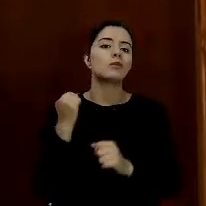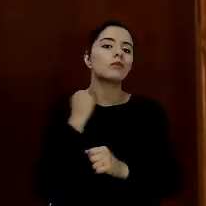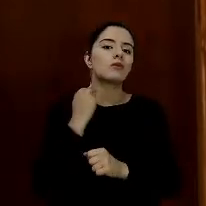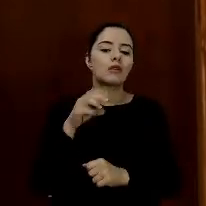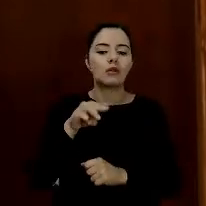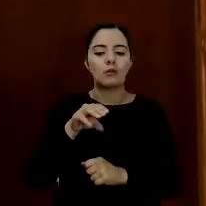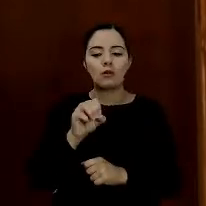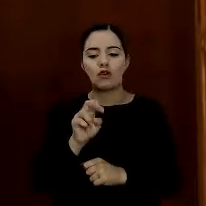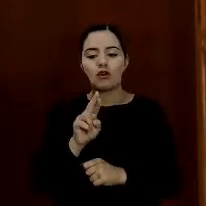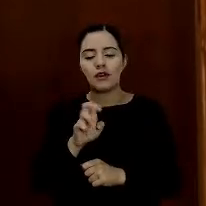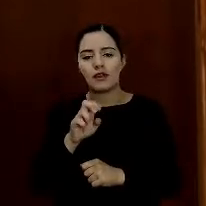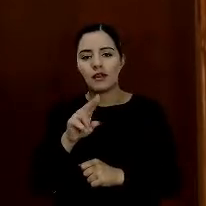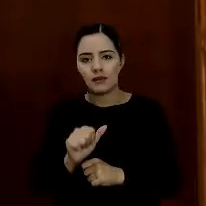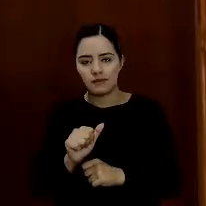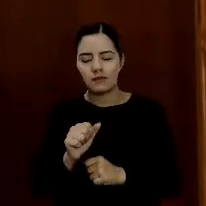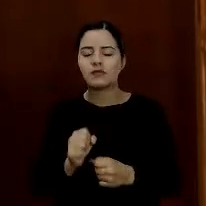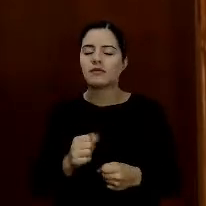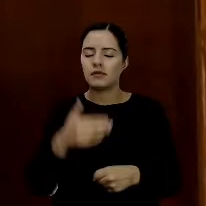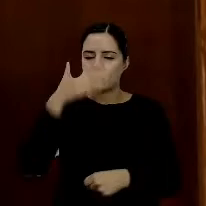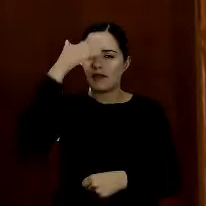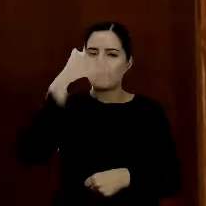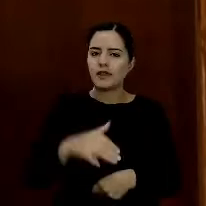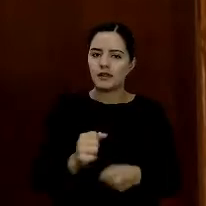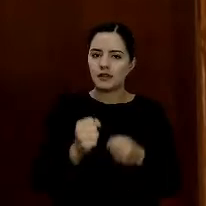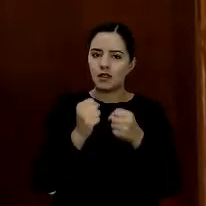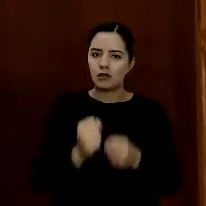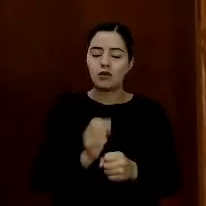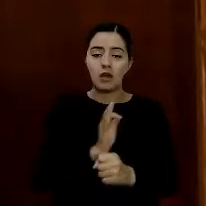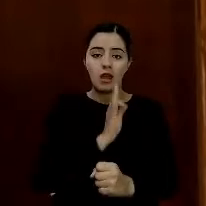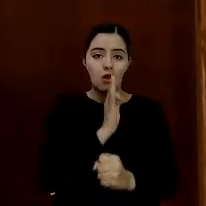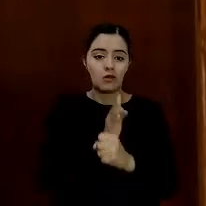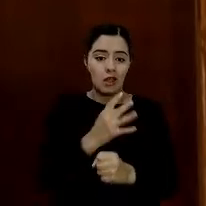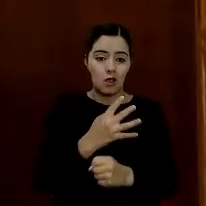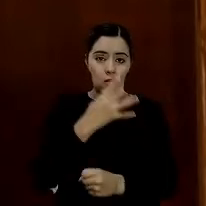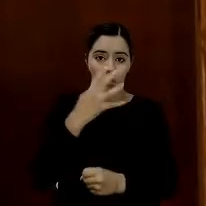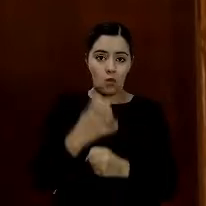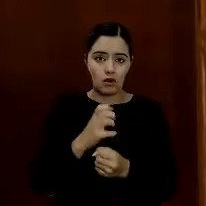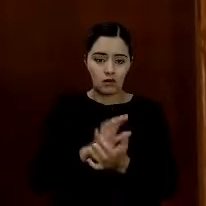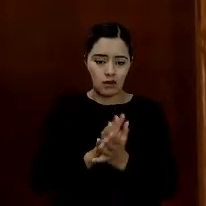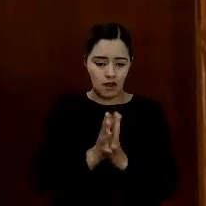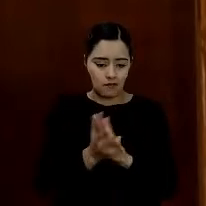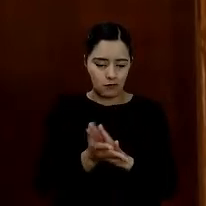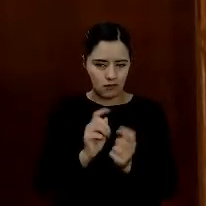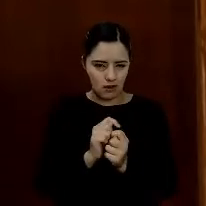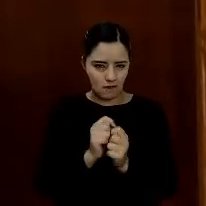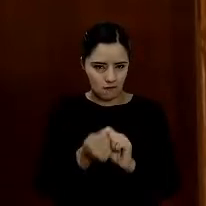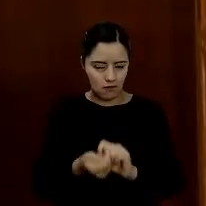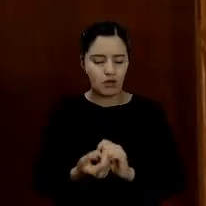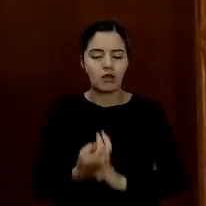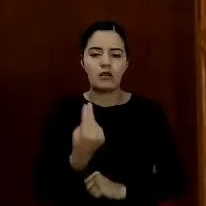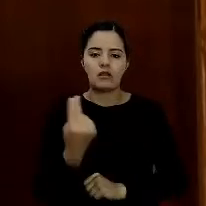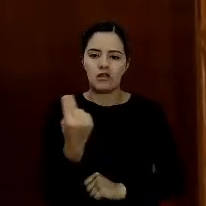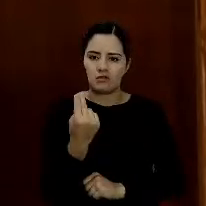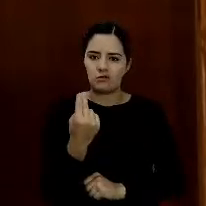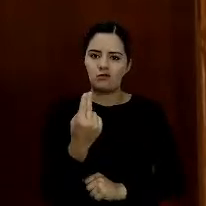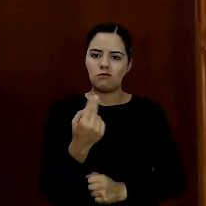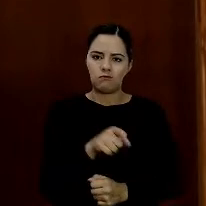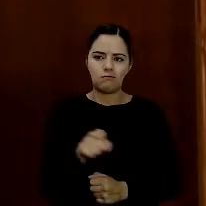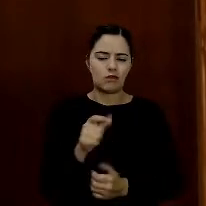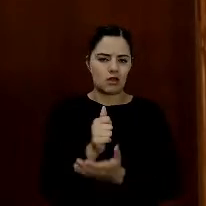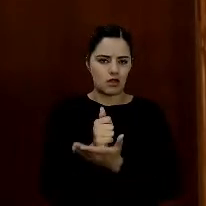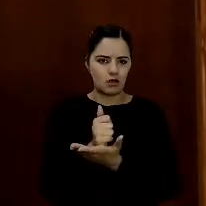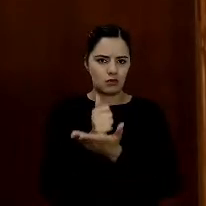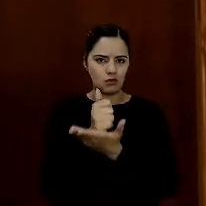en el actual proceso de cuarta transformación es momento de aportar desde la raíz a